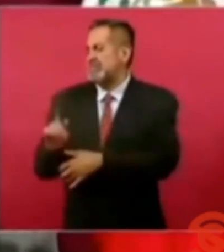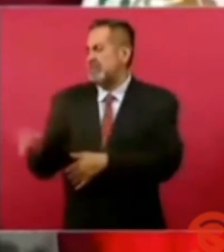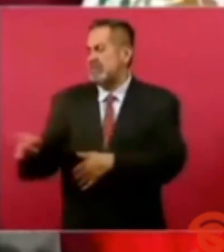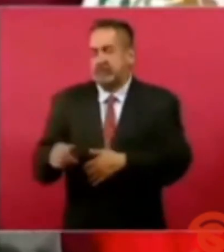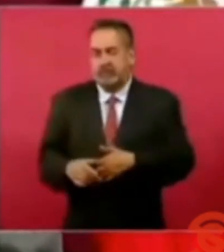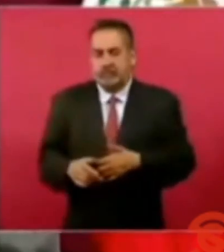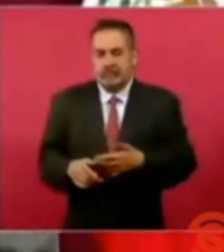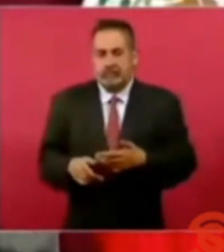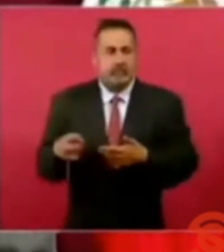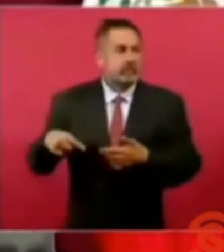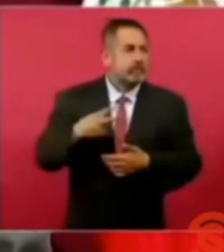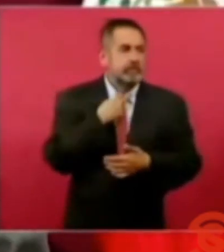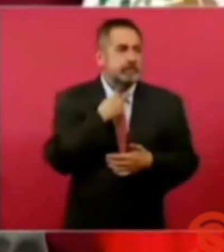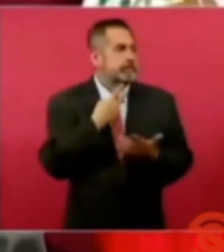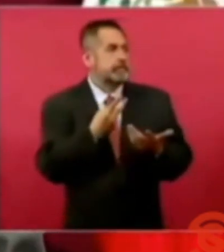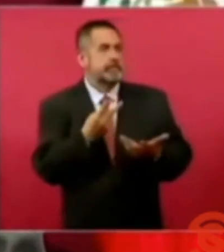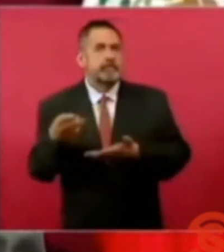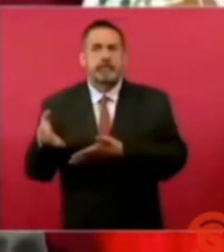sin opciones a muchos.